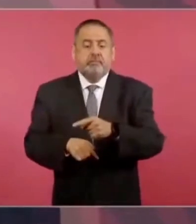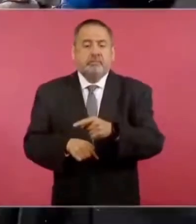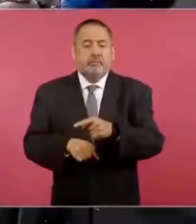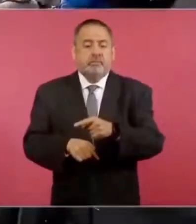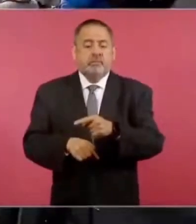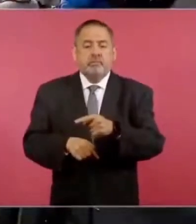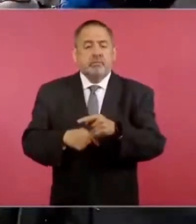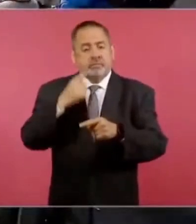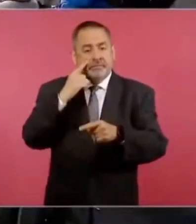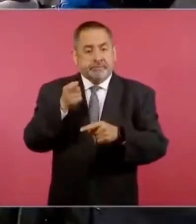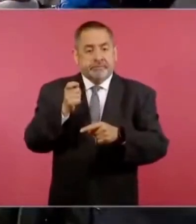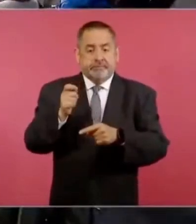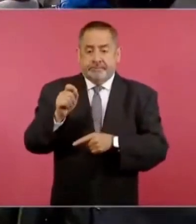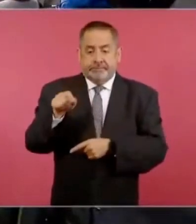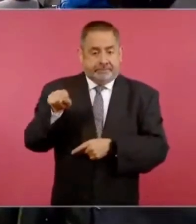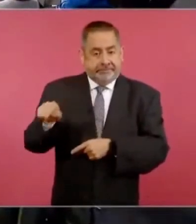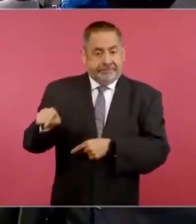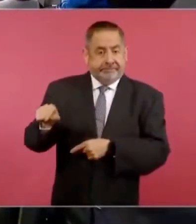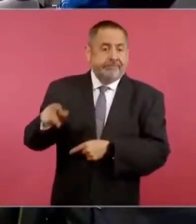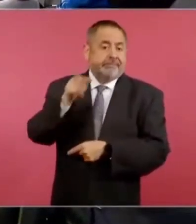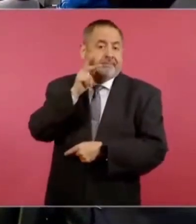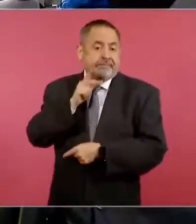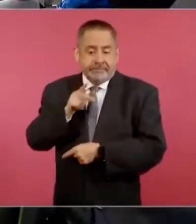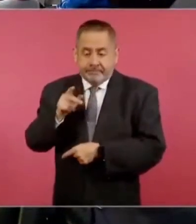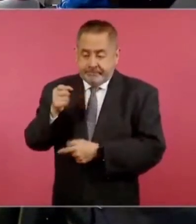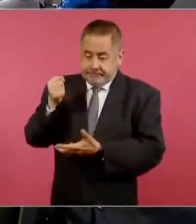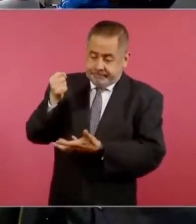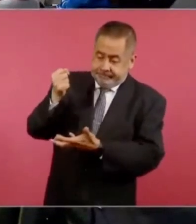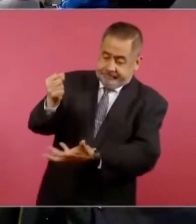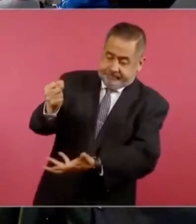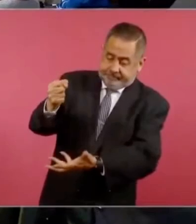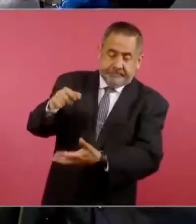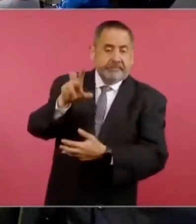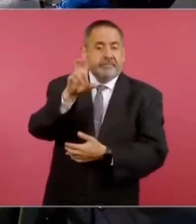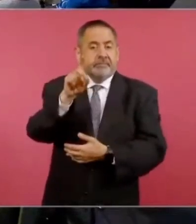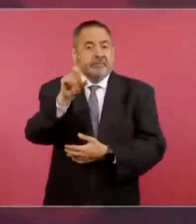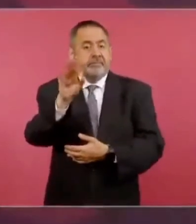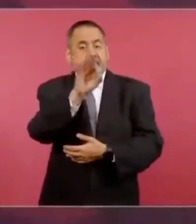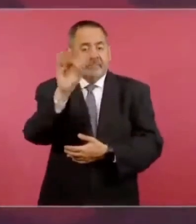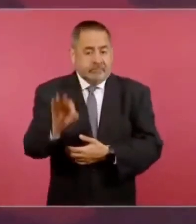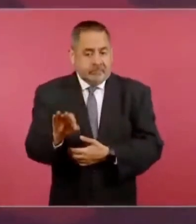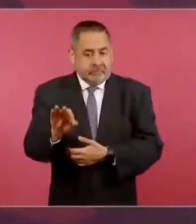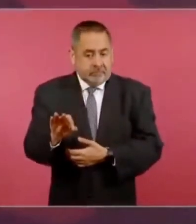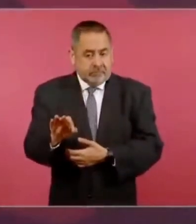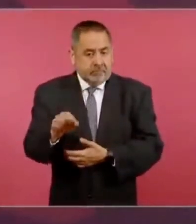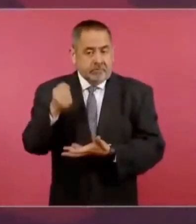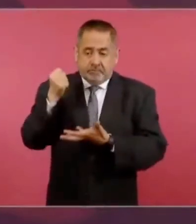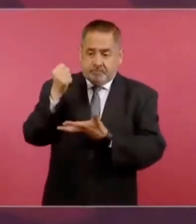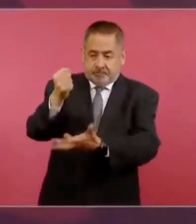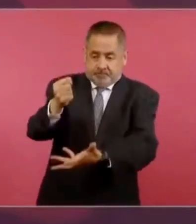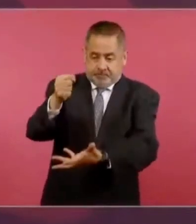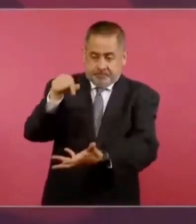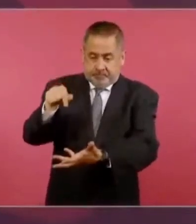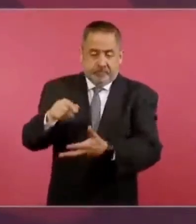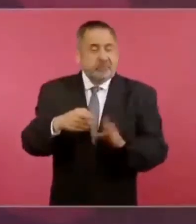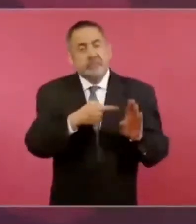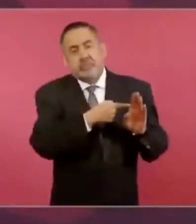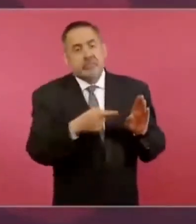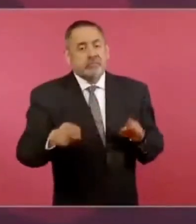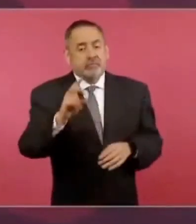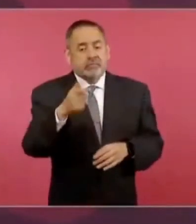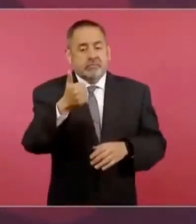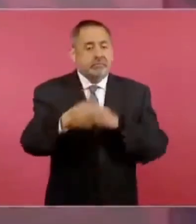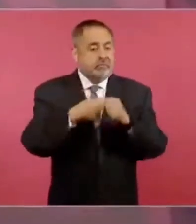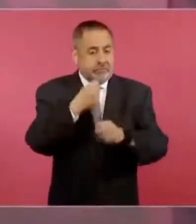el 30% del presupuesto nacional, 30% durante 36